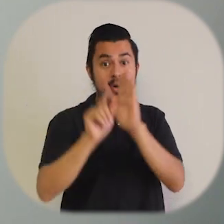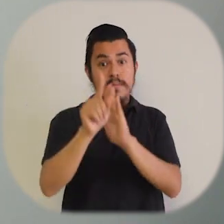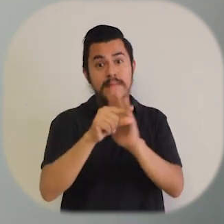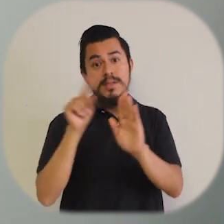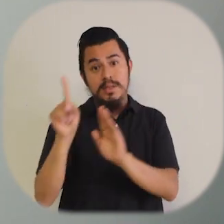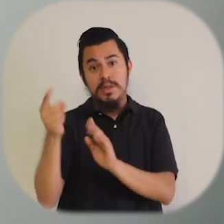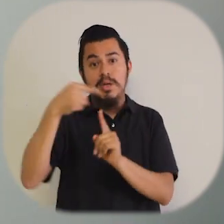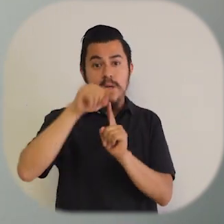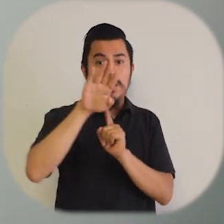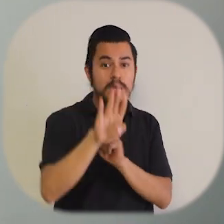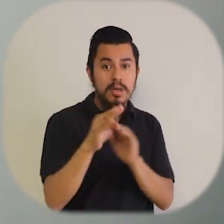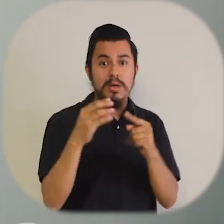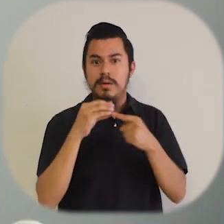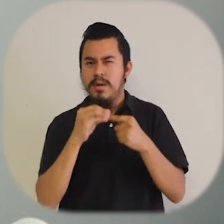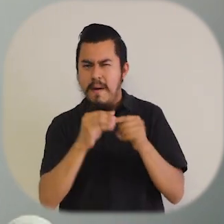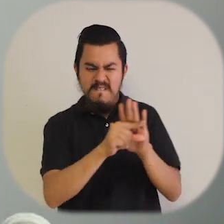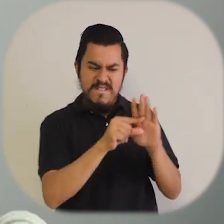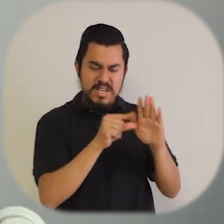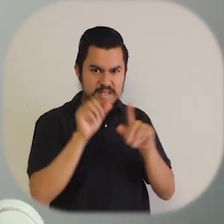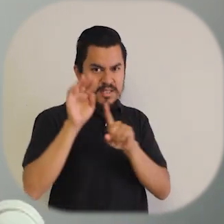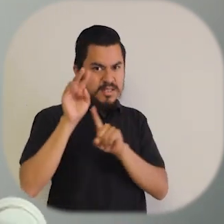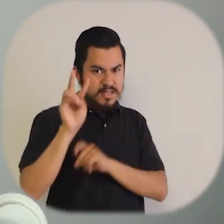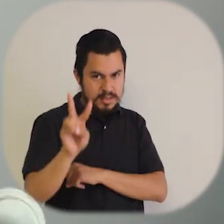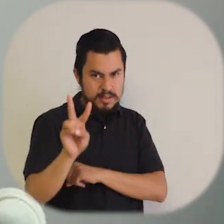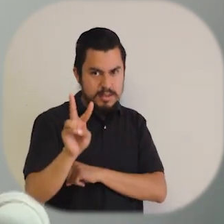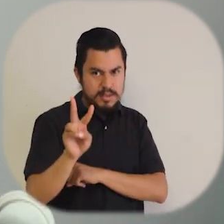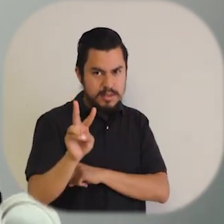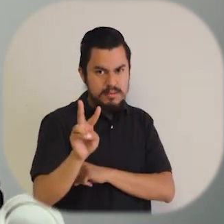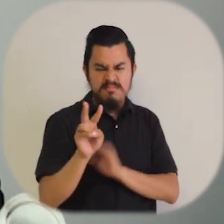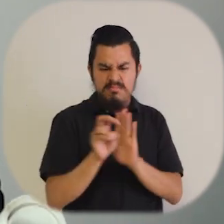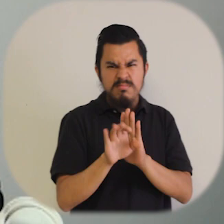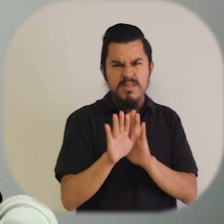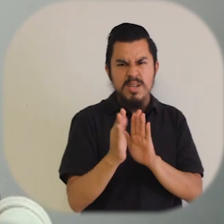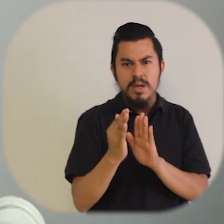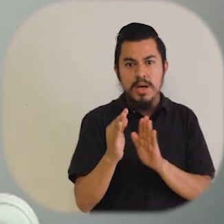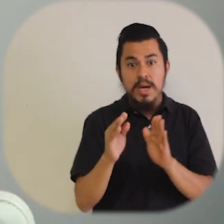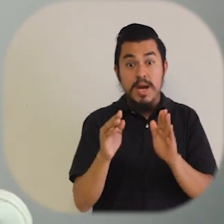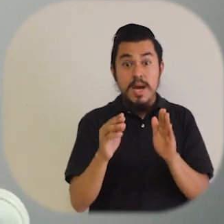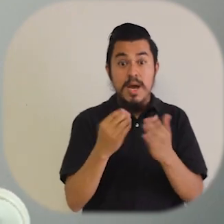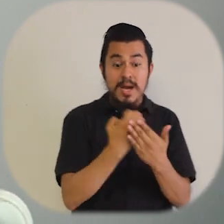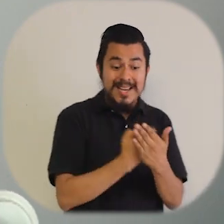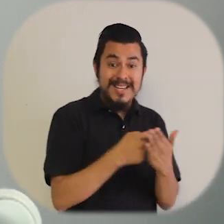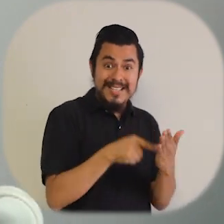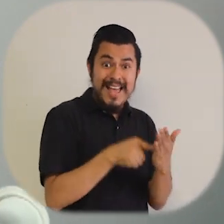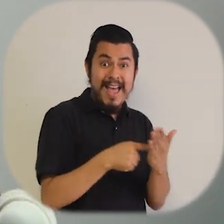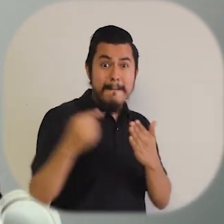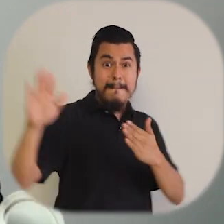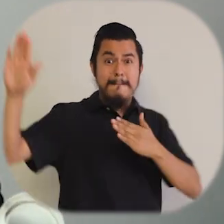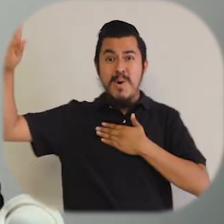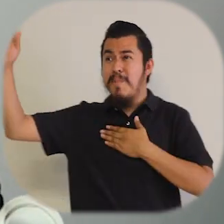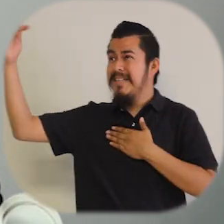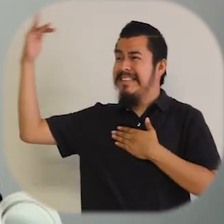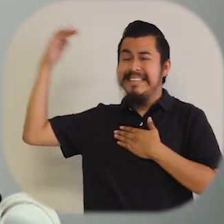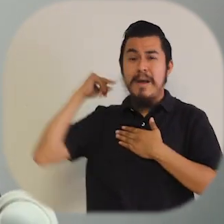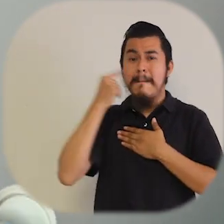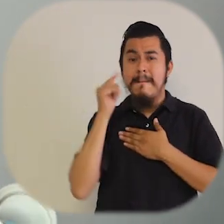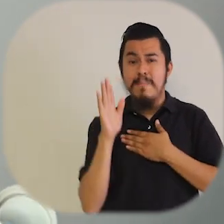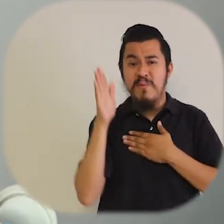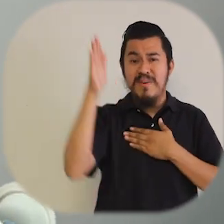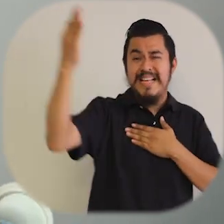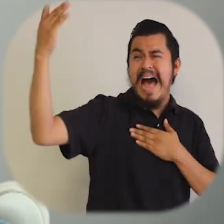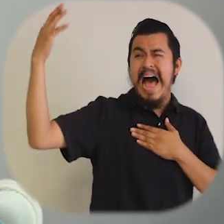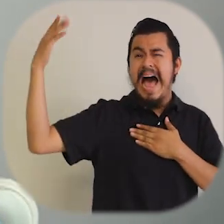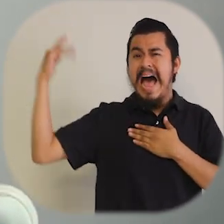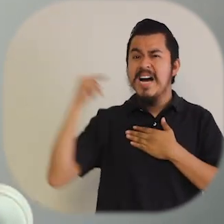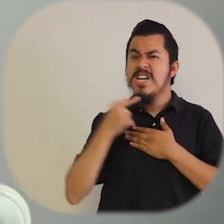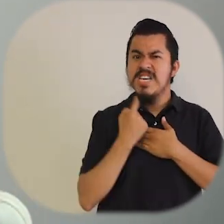4. Especialmente el versículo 2 dice que fue prometido por los profetas en las Santas Escrituras que se trata acerca de su